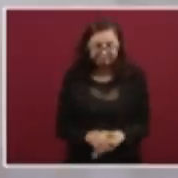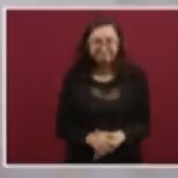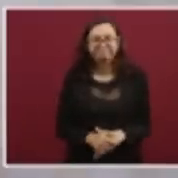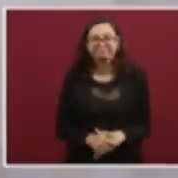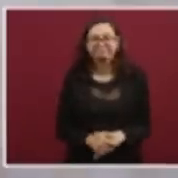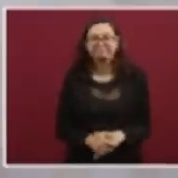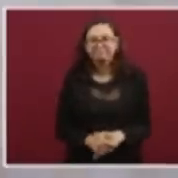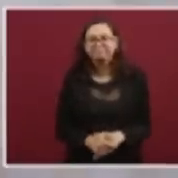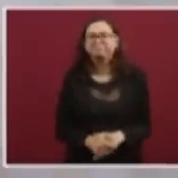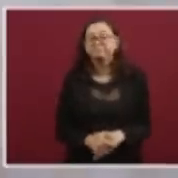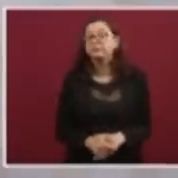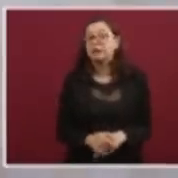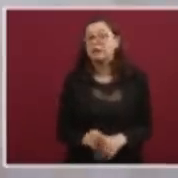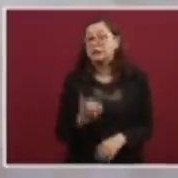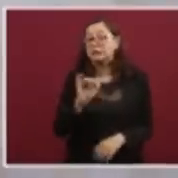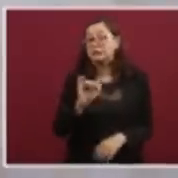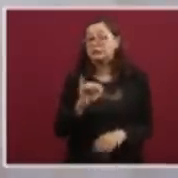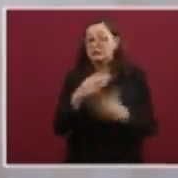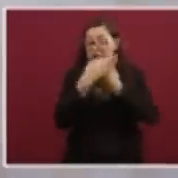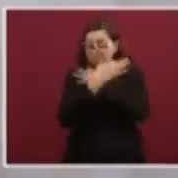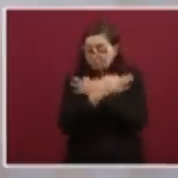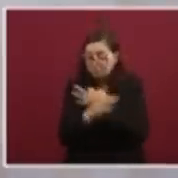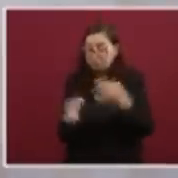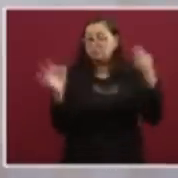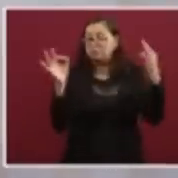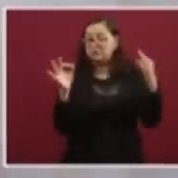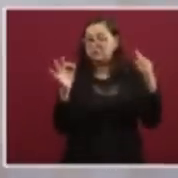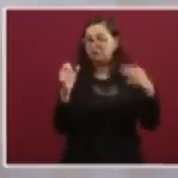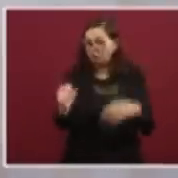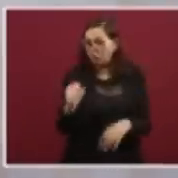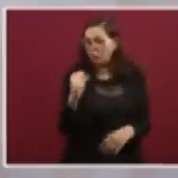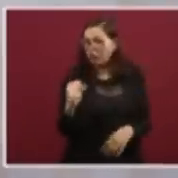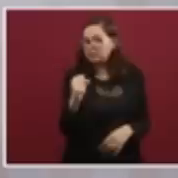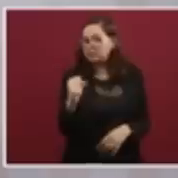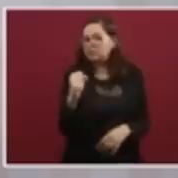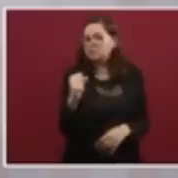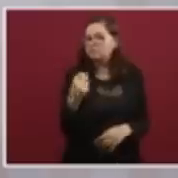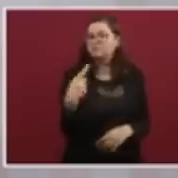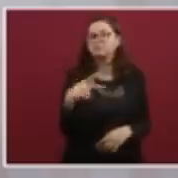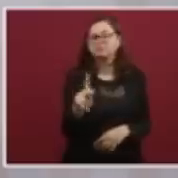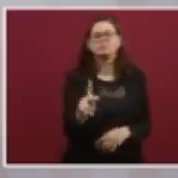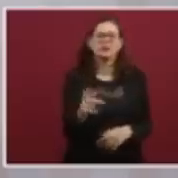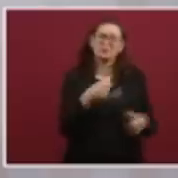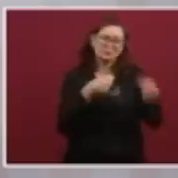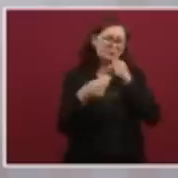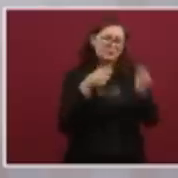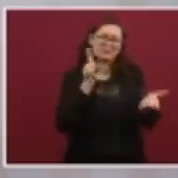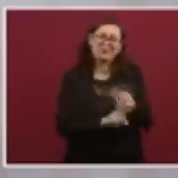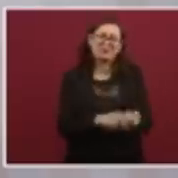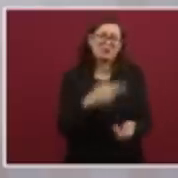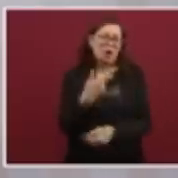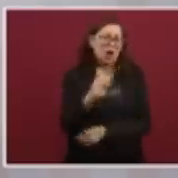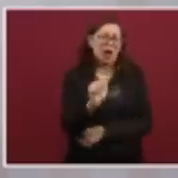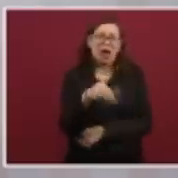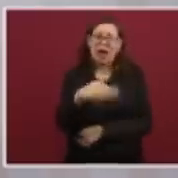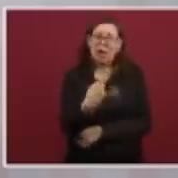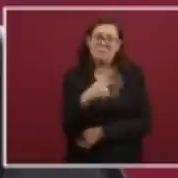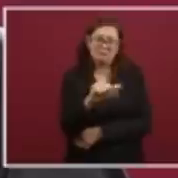sí fue fuerte, pero siempre ha existido el AMPA del periodismo.